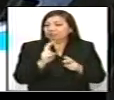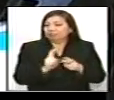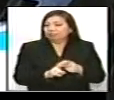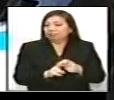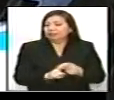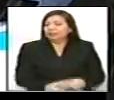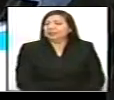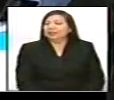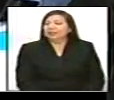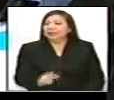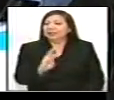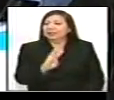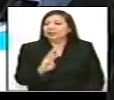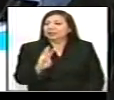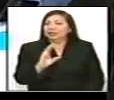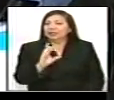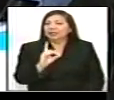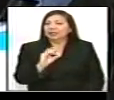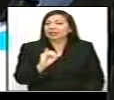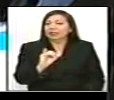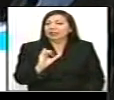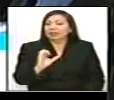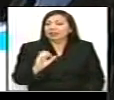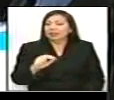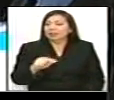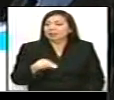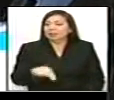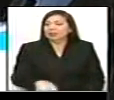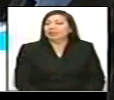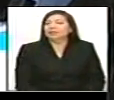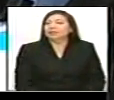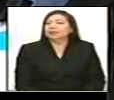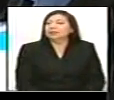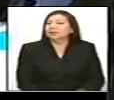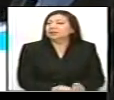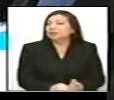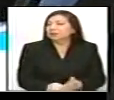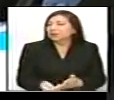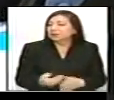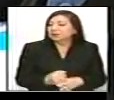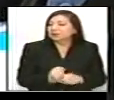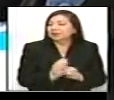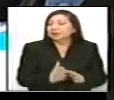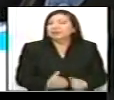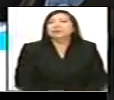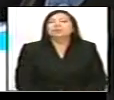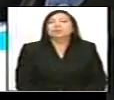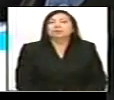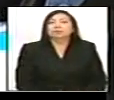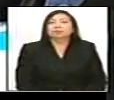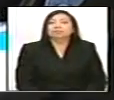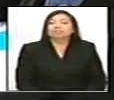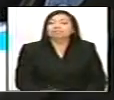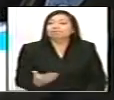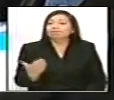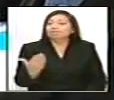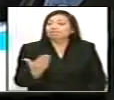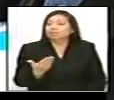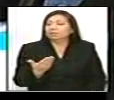la página web de INGEMET. Igualmente se han habilitado formatos de carácter